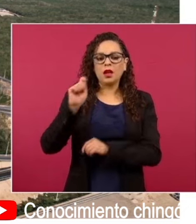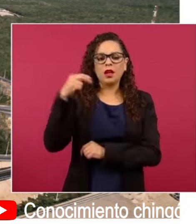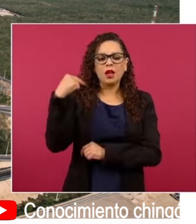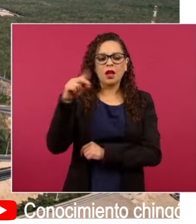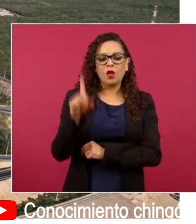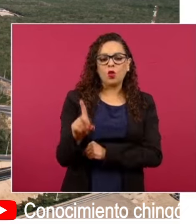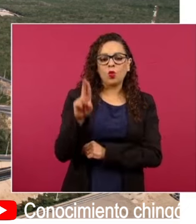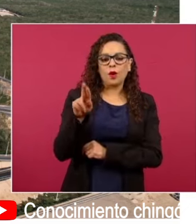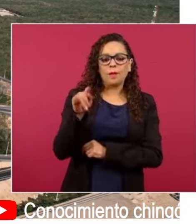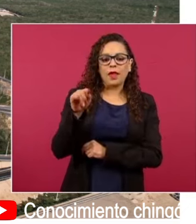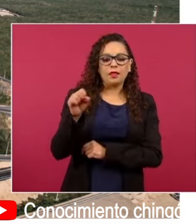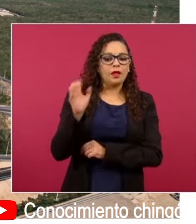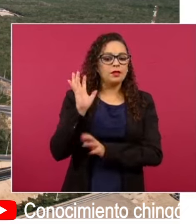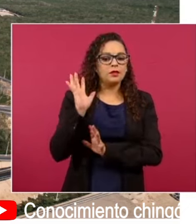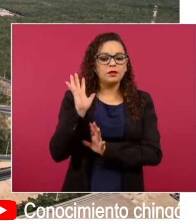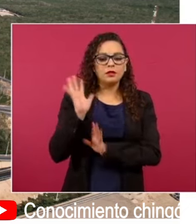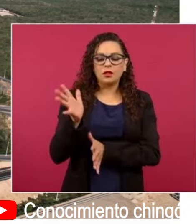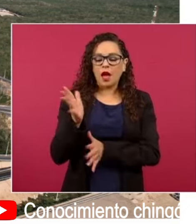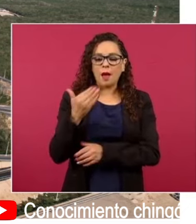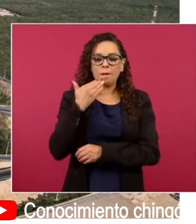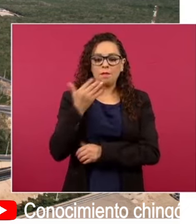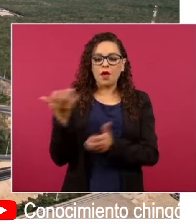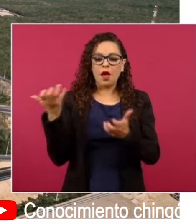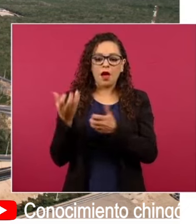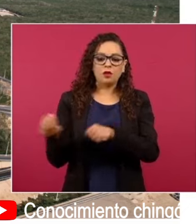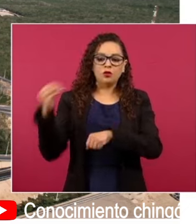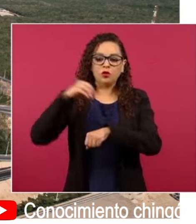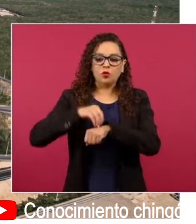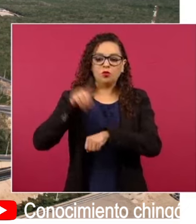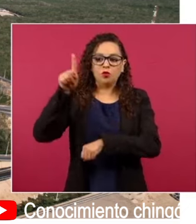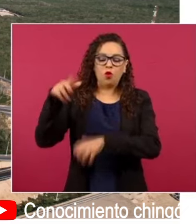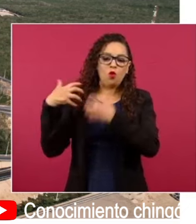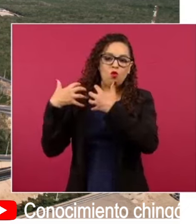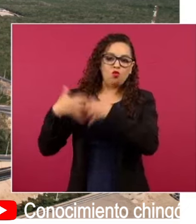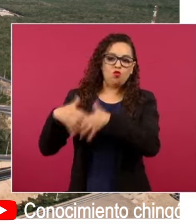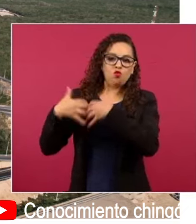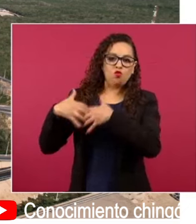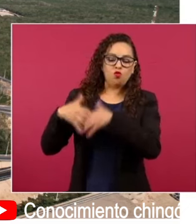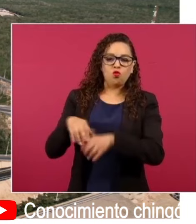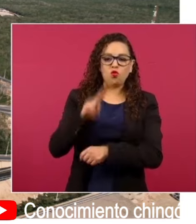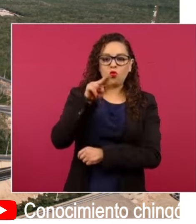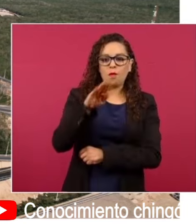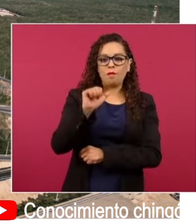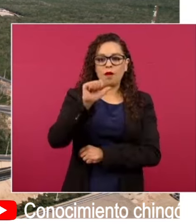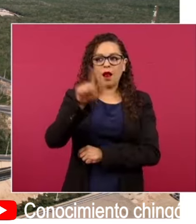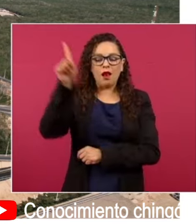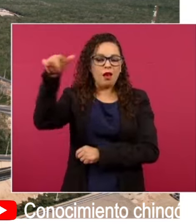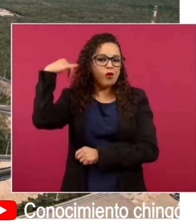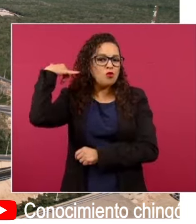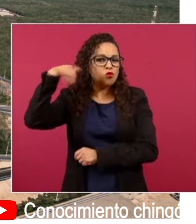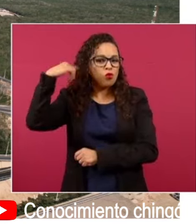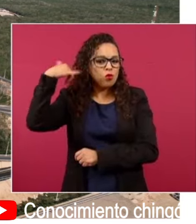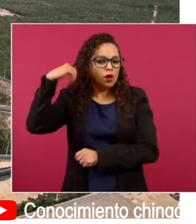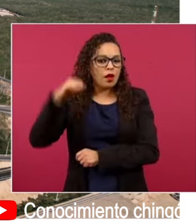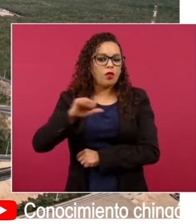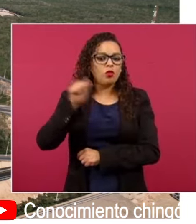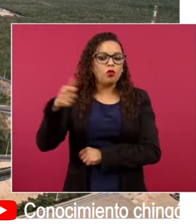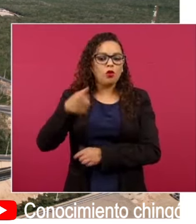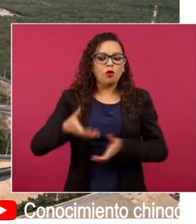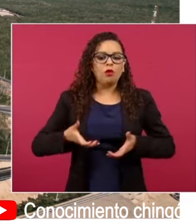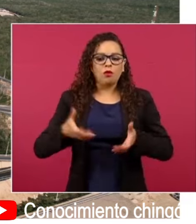prácticamente todos fabricados en la planta que tenemos en Humán, en Yucatán. Y la autopista, que son